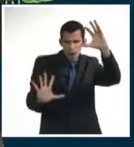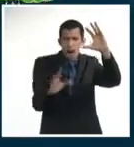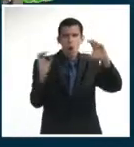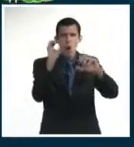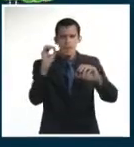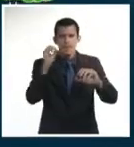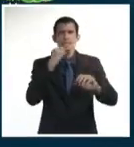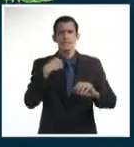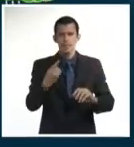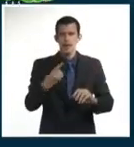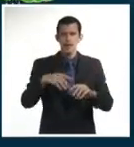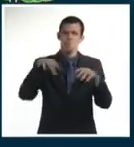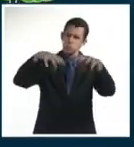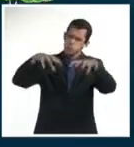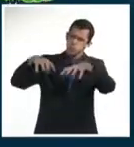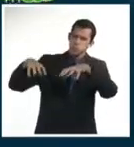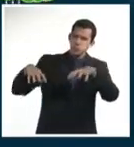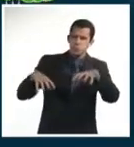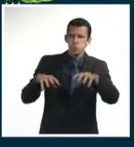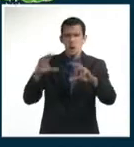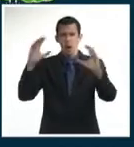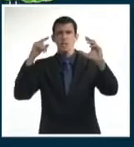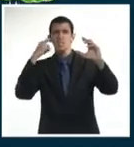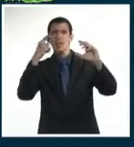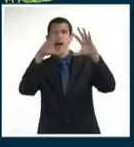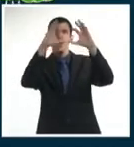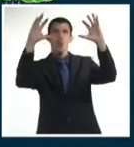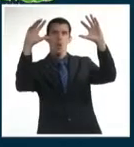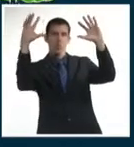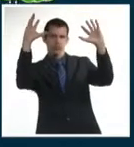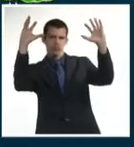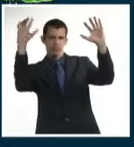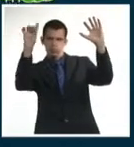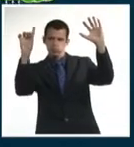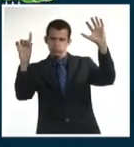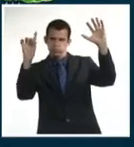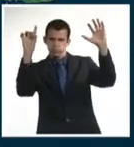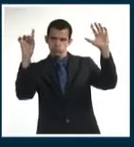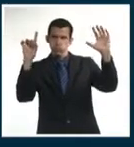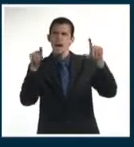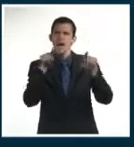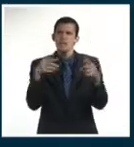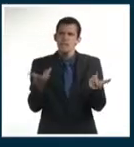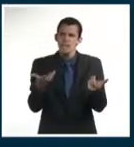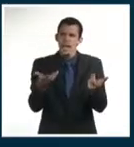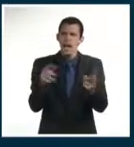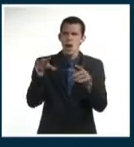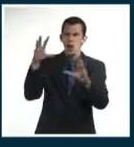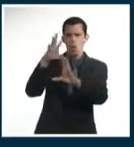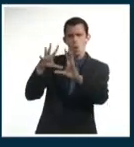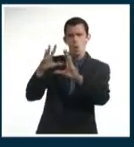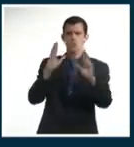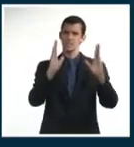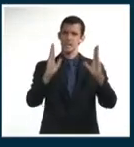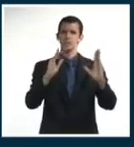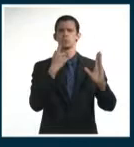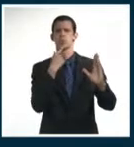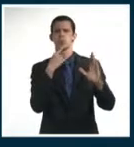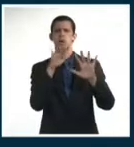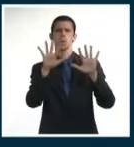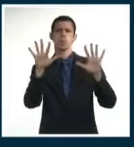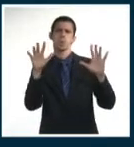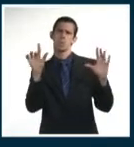con algunos chubascos, lluvias y tormentas eléctricas que serán más aislados en el resto del territorio. Y en cuanto a las temperaturas mínimas, en esta próxima